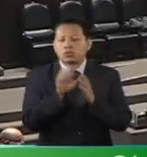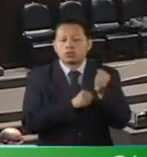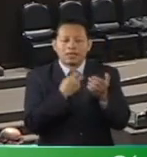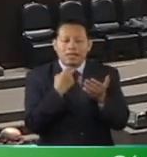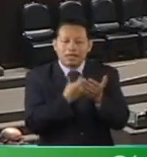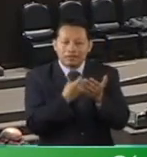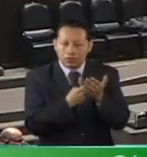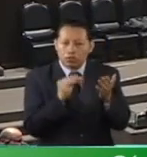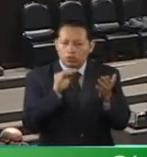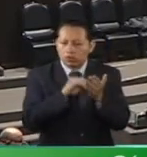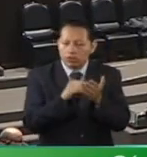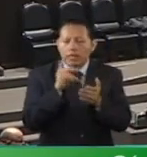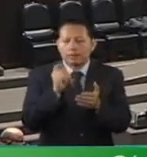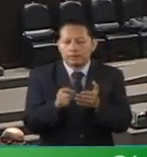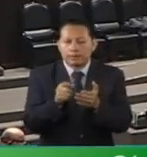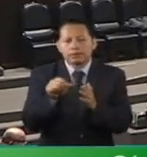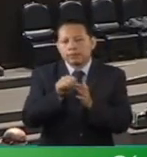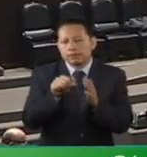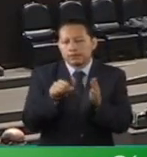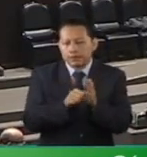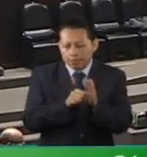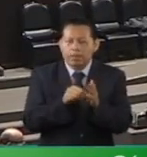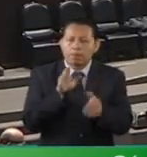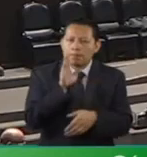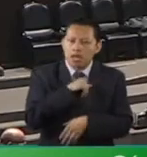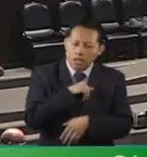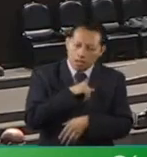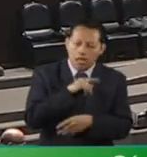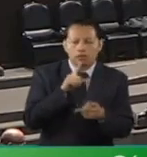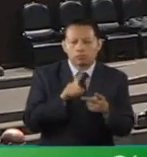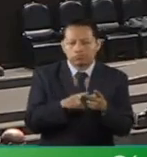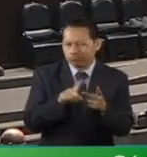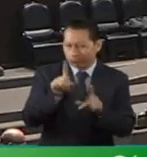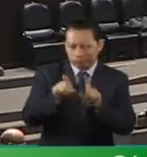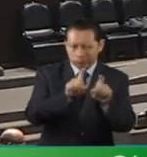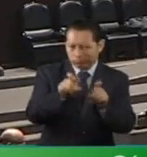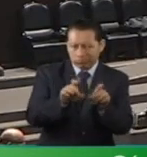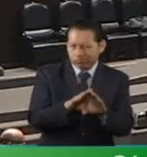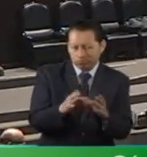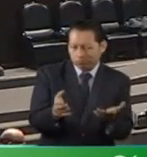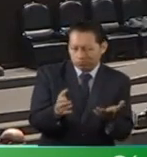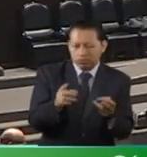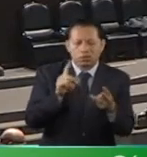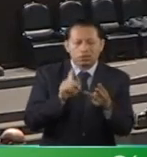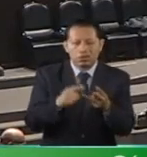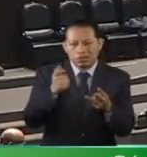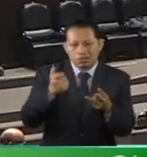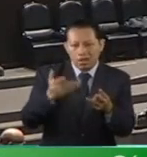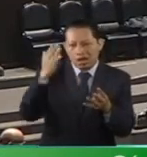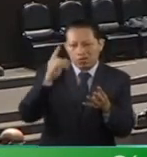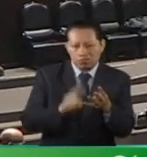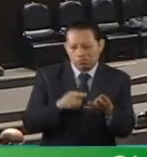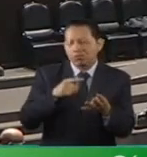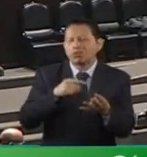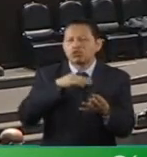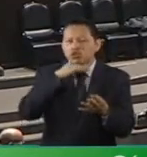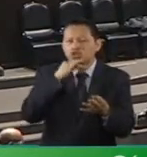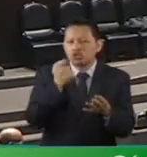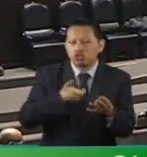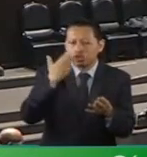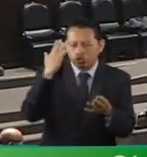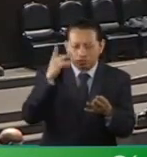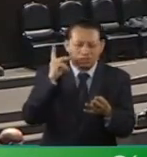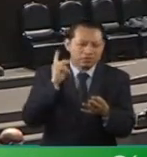esta reforma un sistema ineficiente y incierto caro y contaminante con un costo